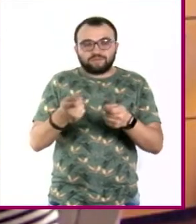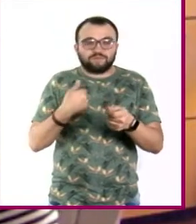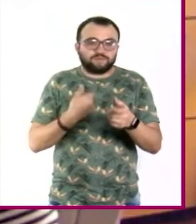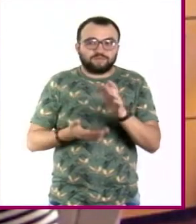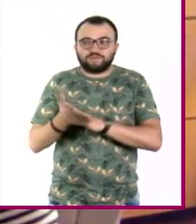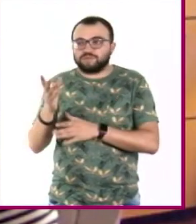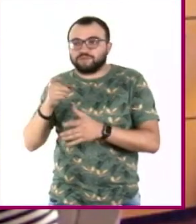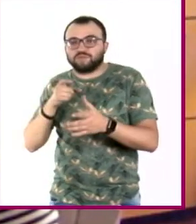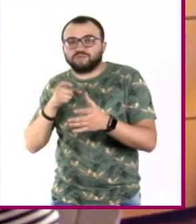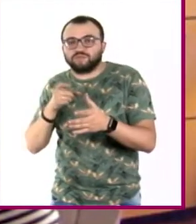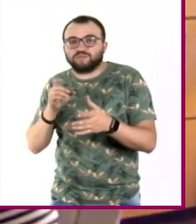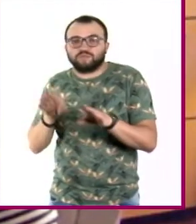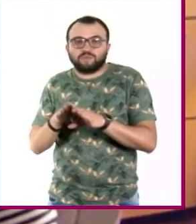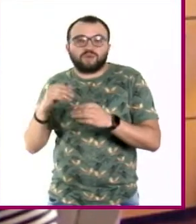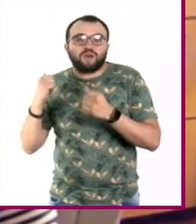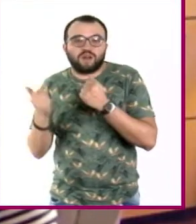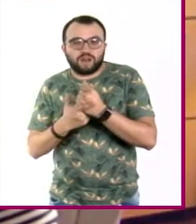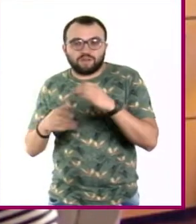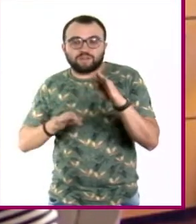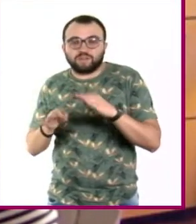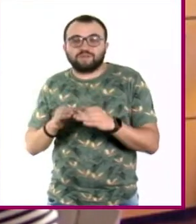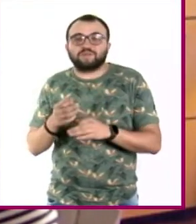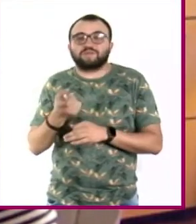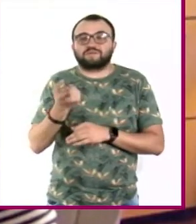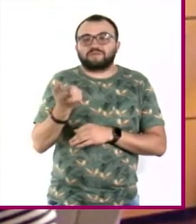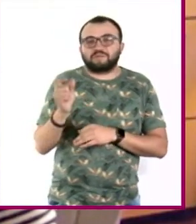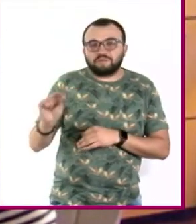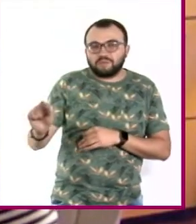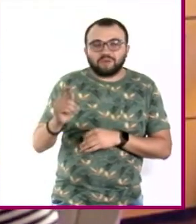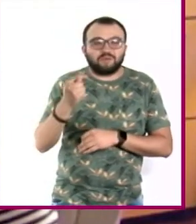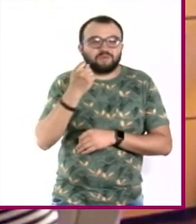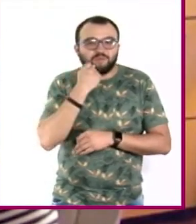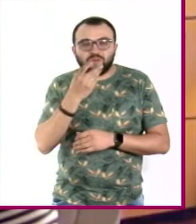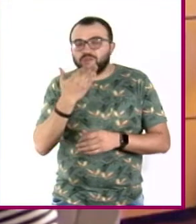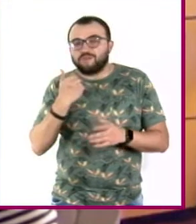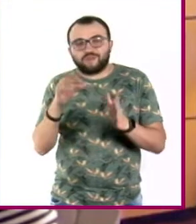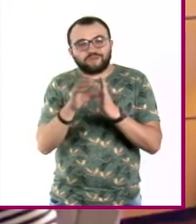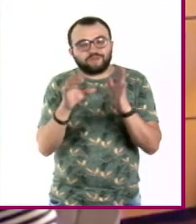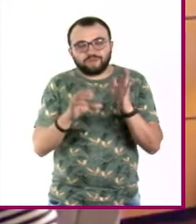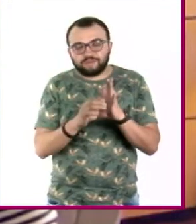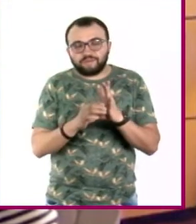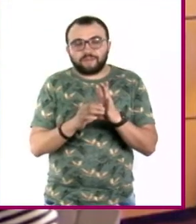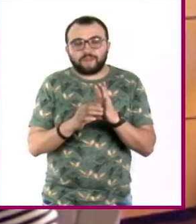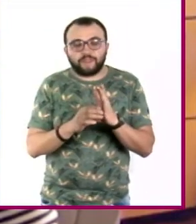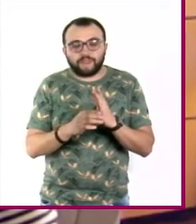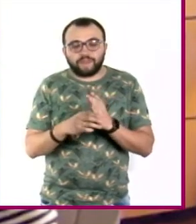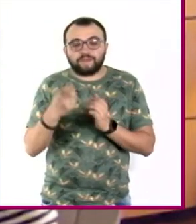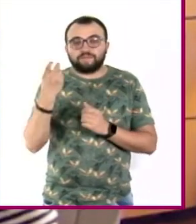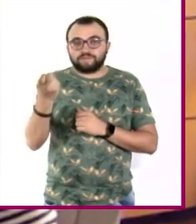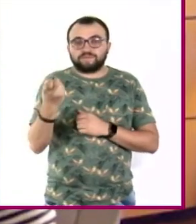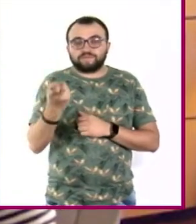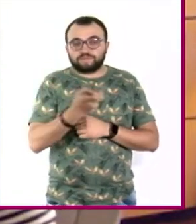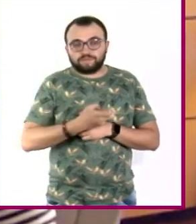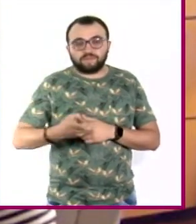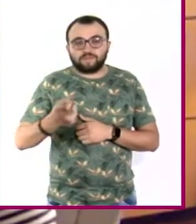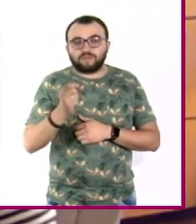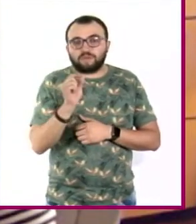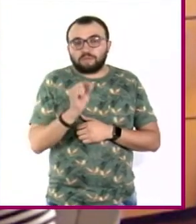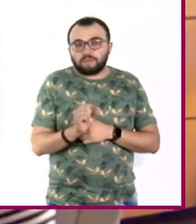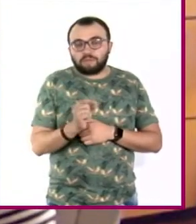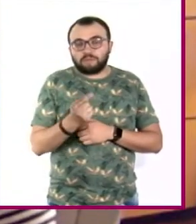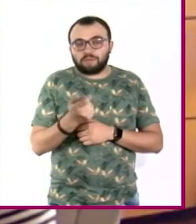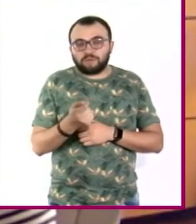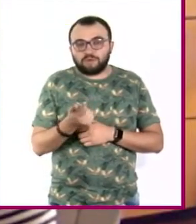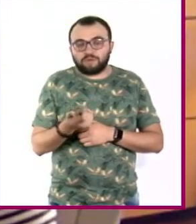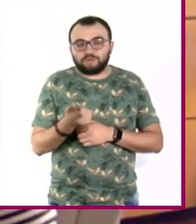muchas veces bastante precario, sin estabilidad laboral, sin contrato, y son muy pocos los que logran